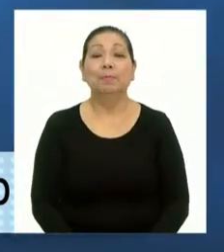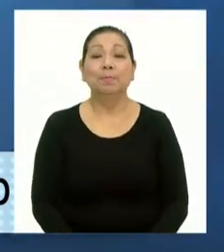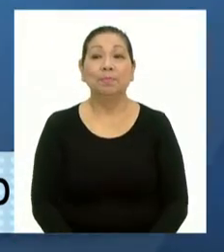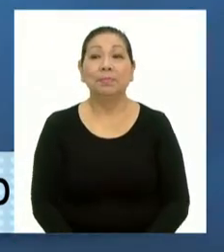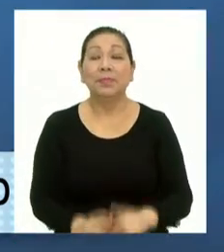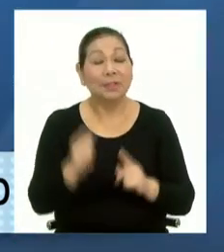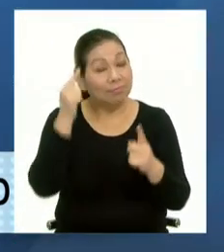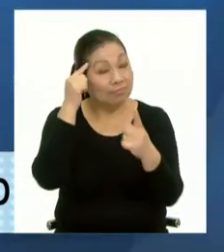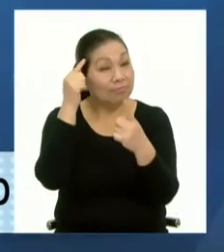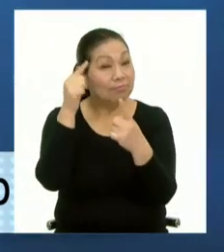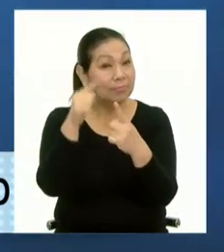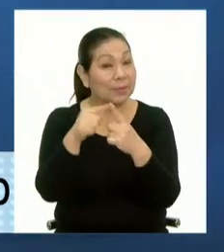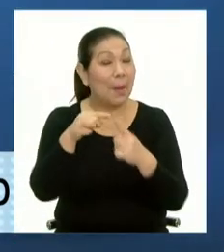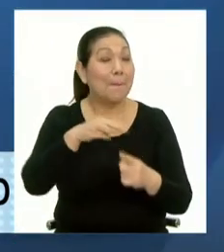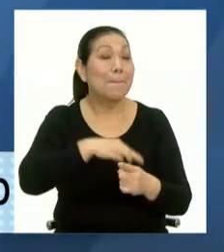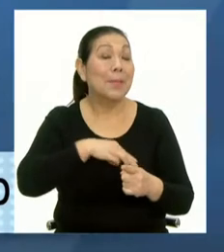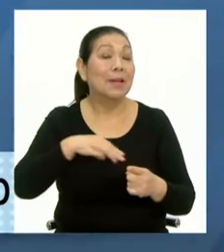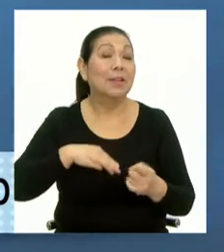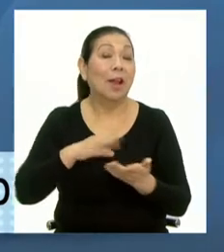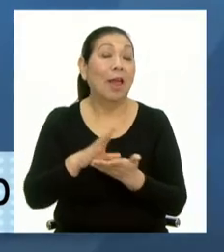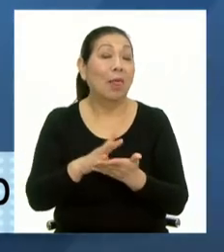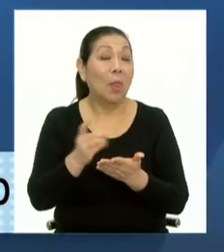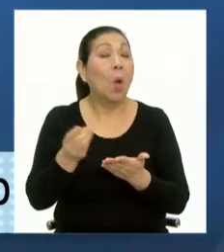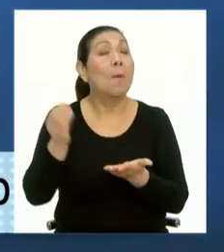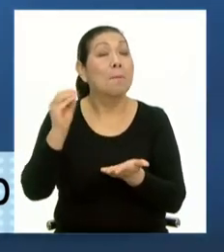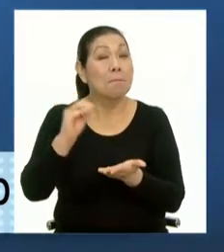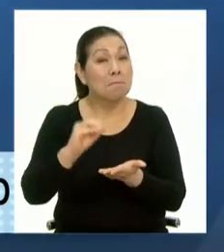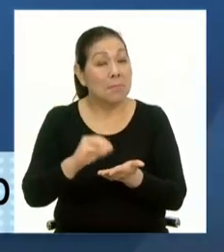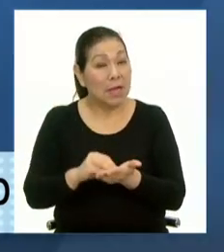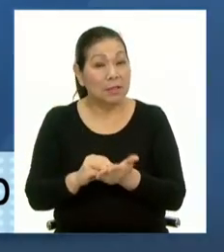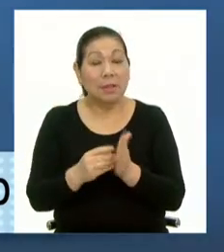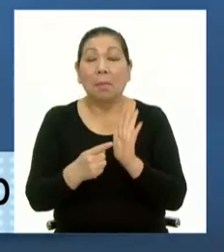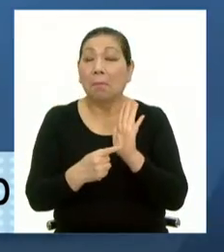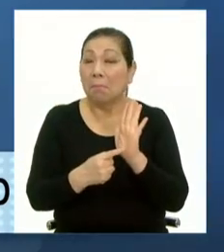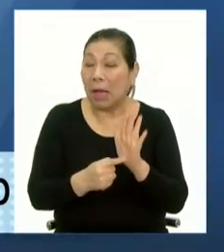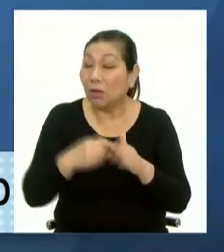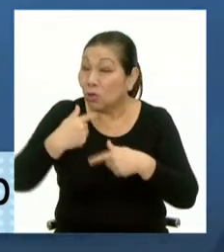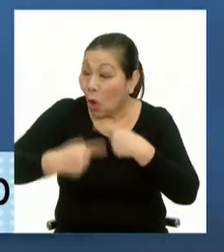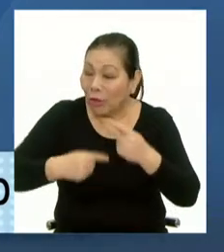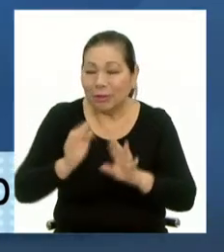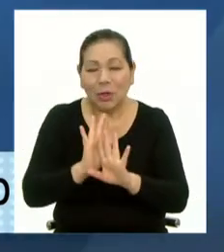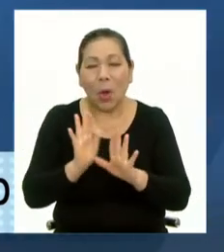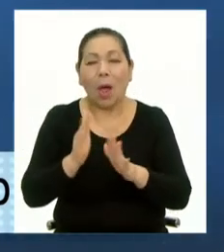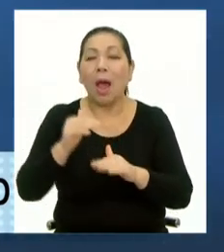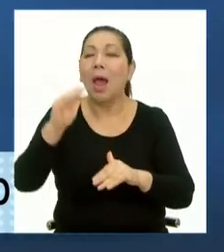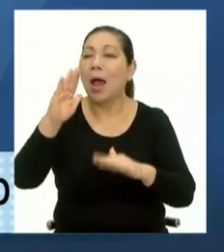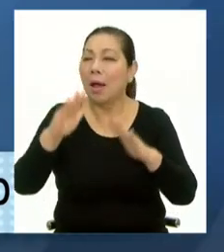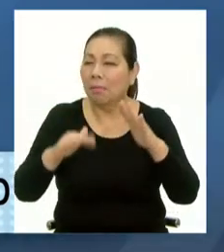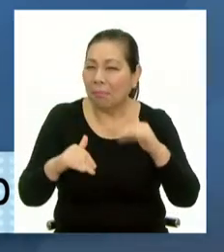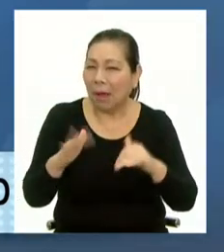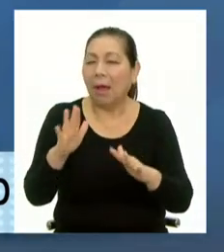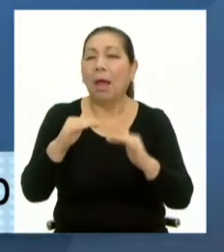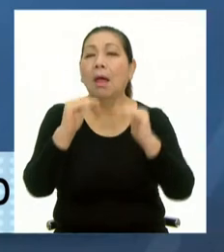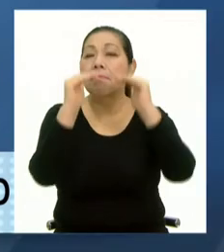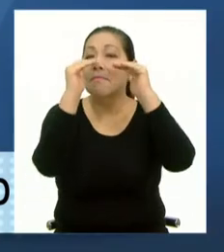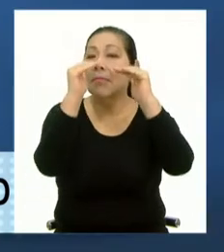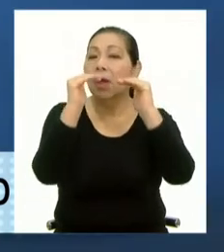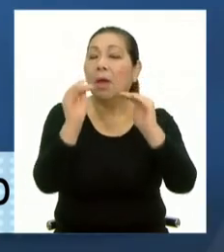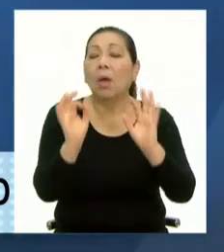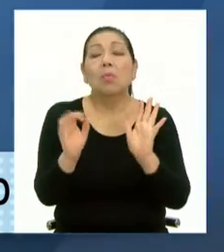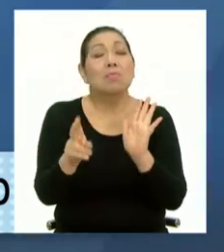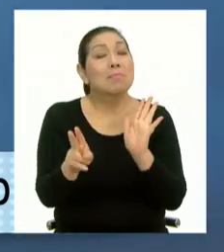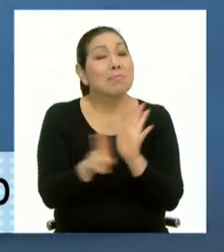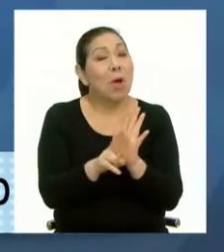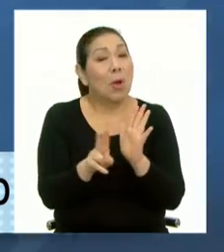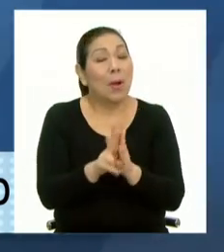El objetivo del Ministerio de Educación es volver a una semipresencialidad segura, flexible, gradual y